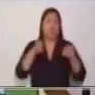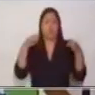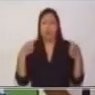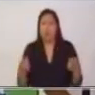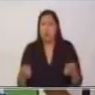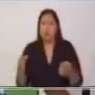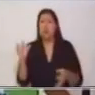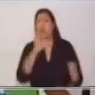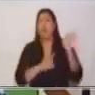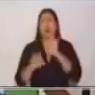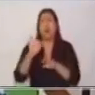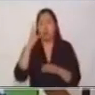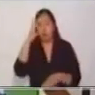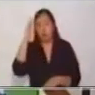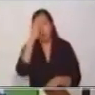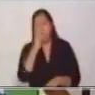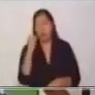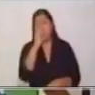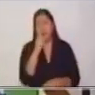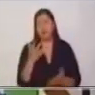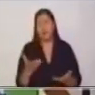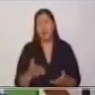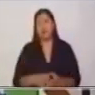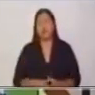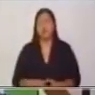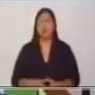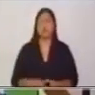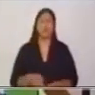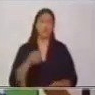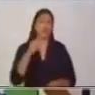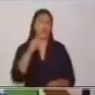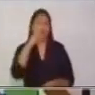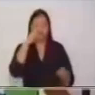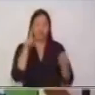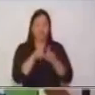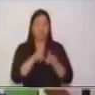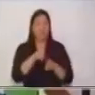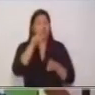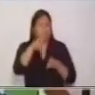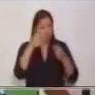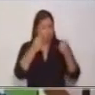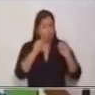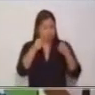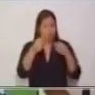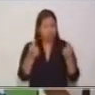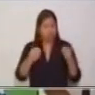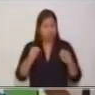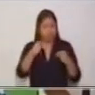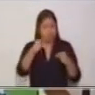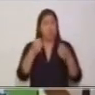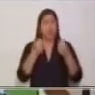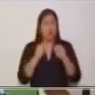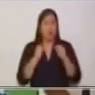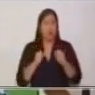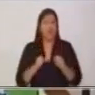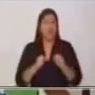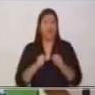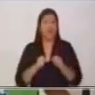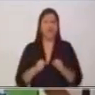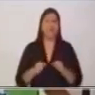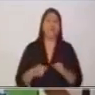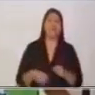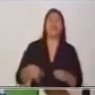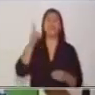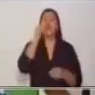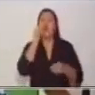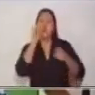opinión que aparecen. Y por último, también te invito a que seas tú un reportero. Te voy a enseñar